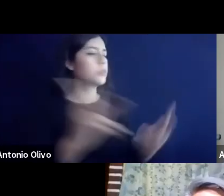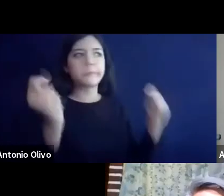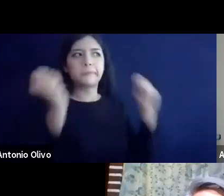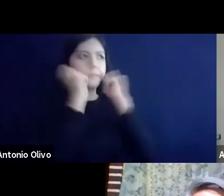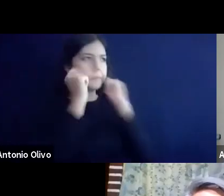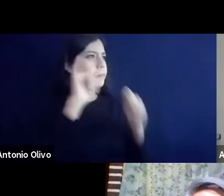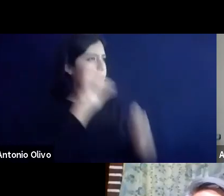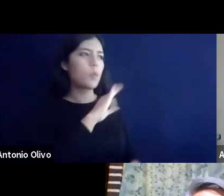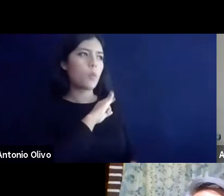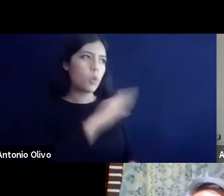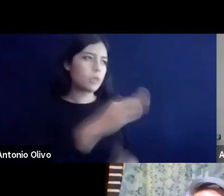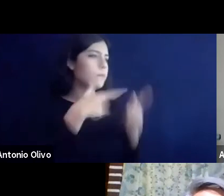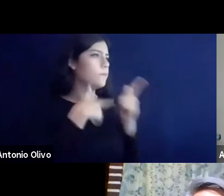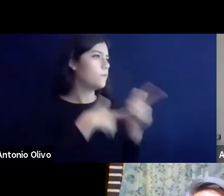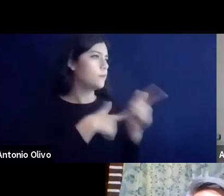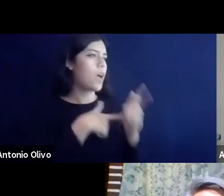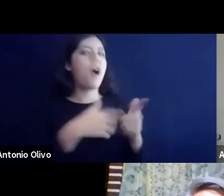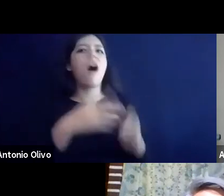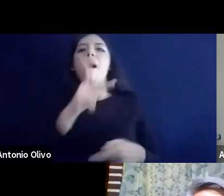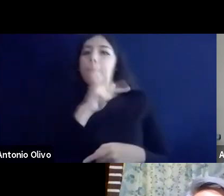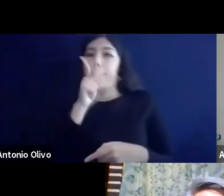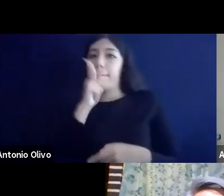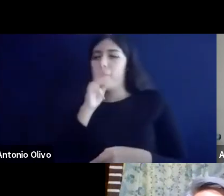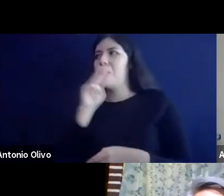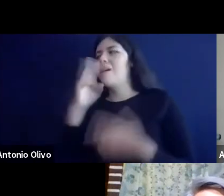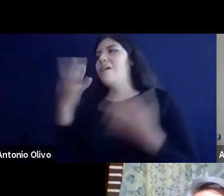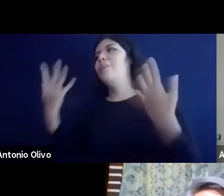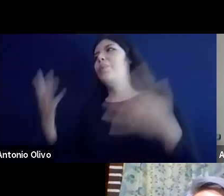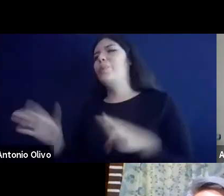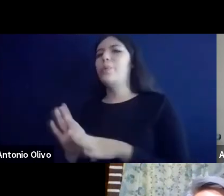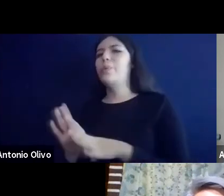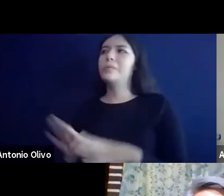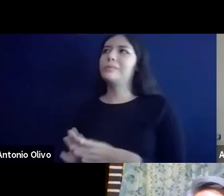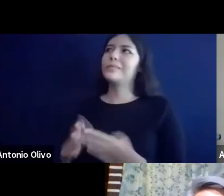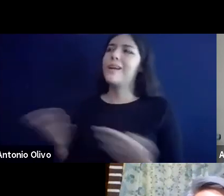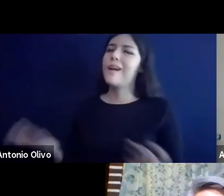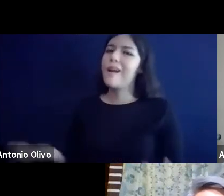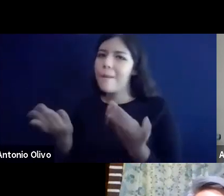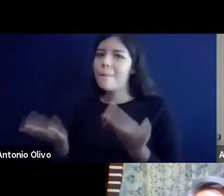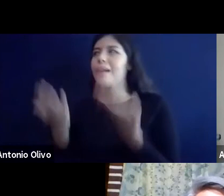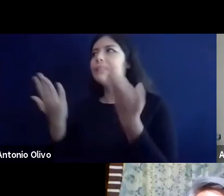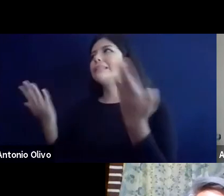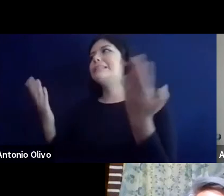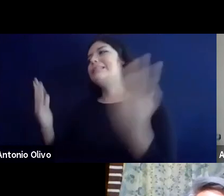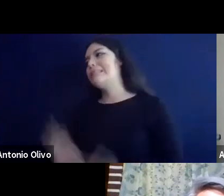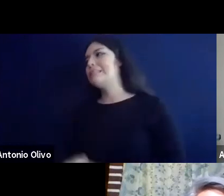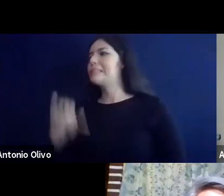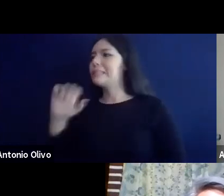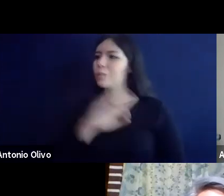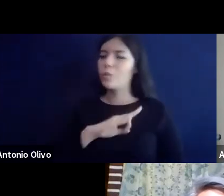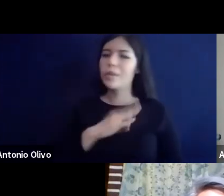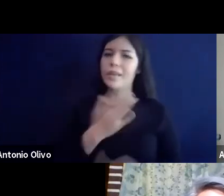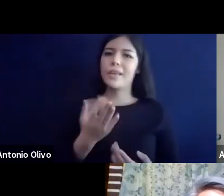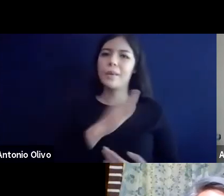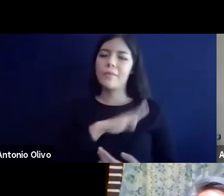lograda, como que le levanta mucho el ánimo a los papás y los empieza a motivar, a generar y buscar